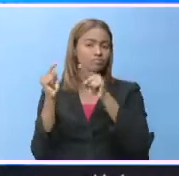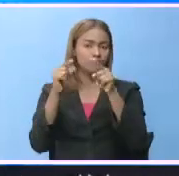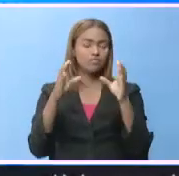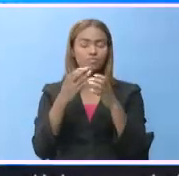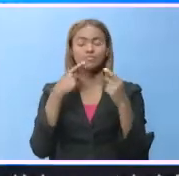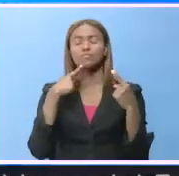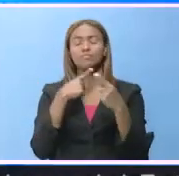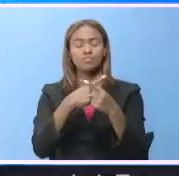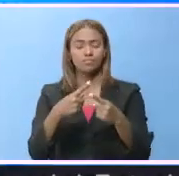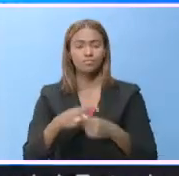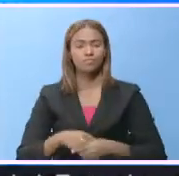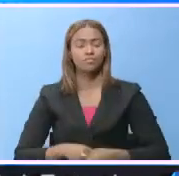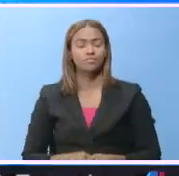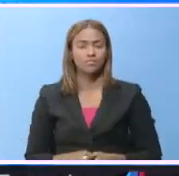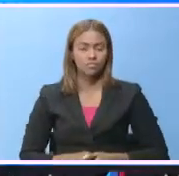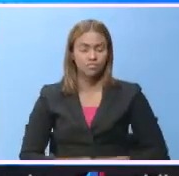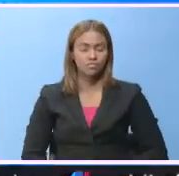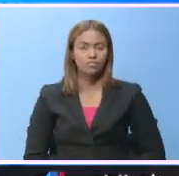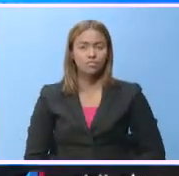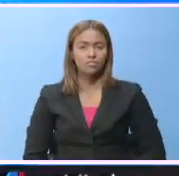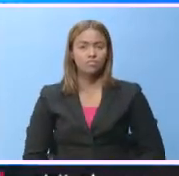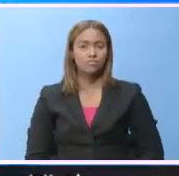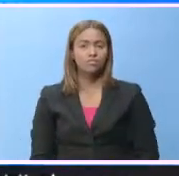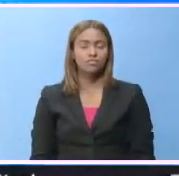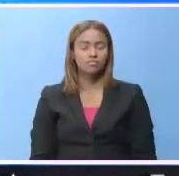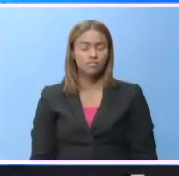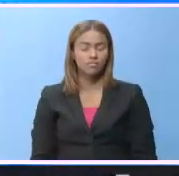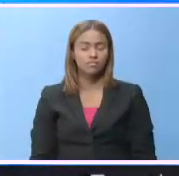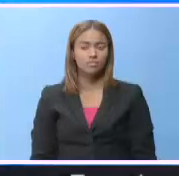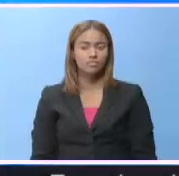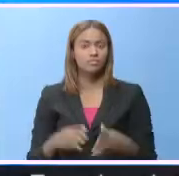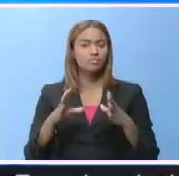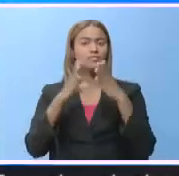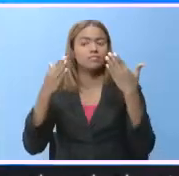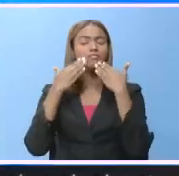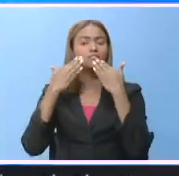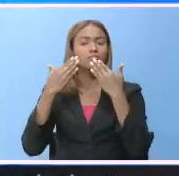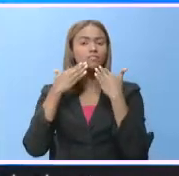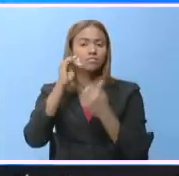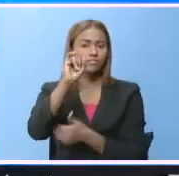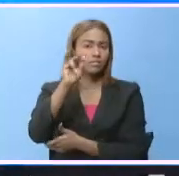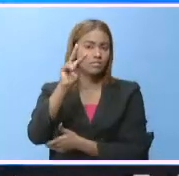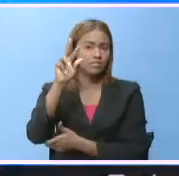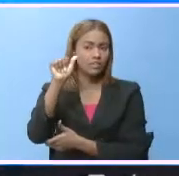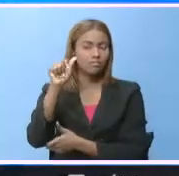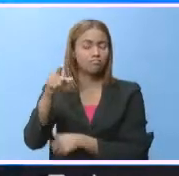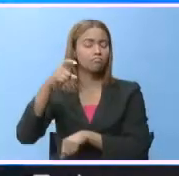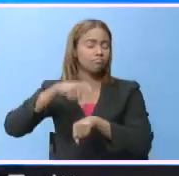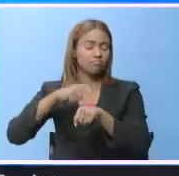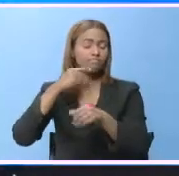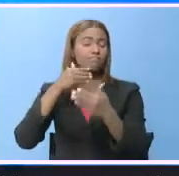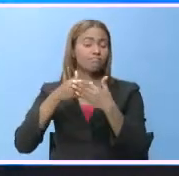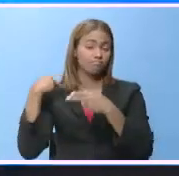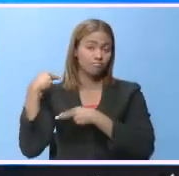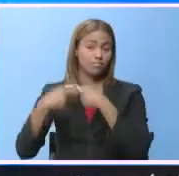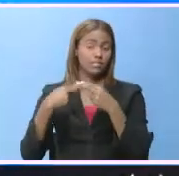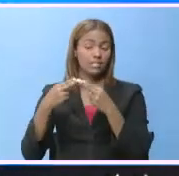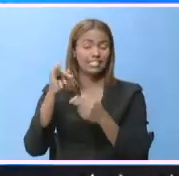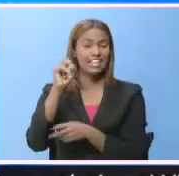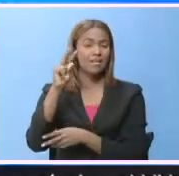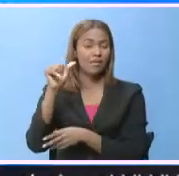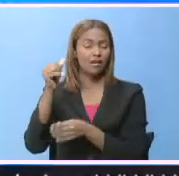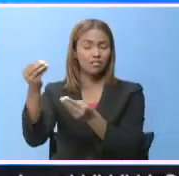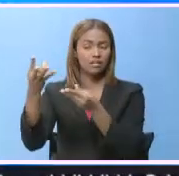Regresamos con ustedes al Centro de Noticias. Muchísimas gracias, Silvia. Un momento histórico. Silvia Infante en vivo